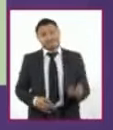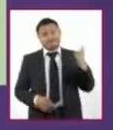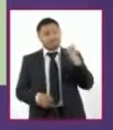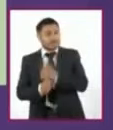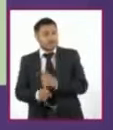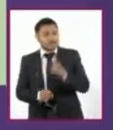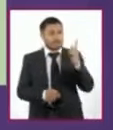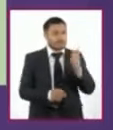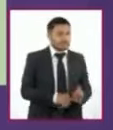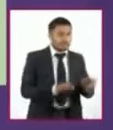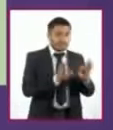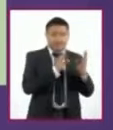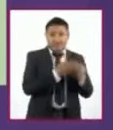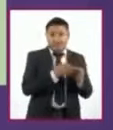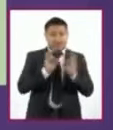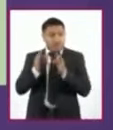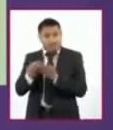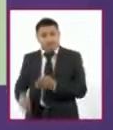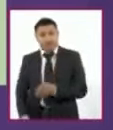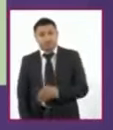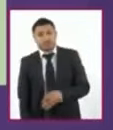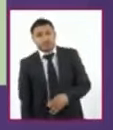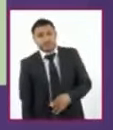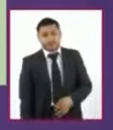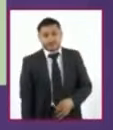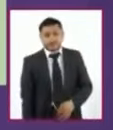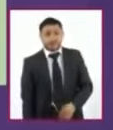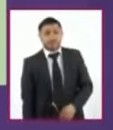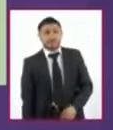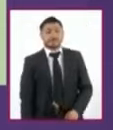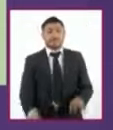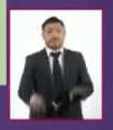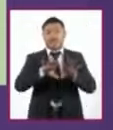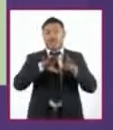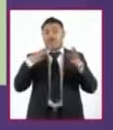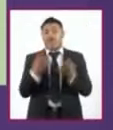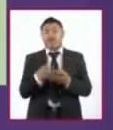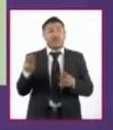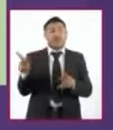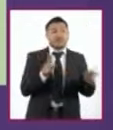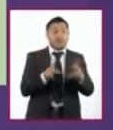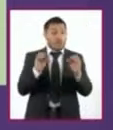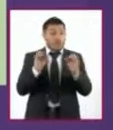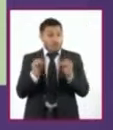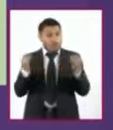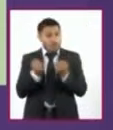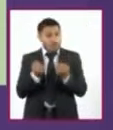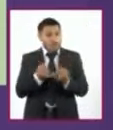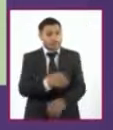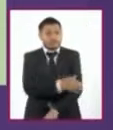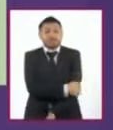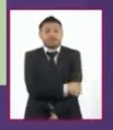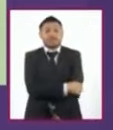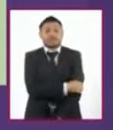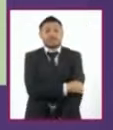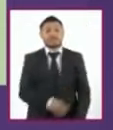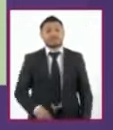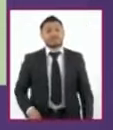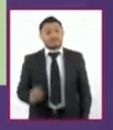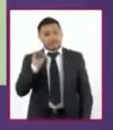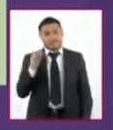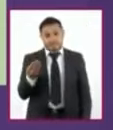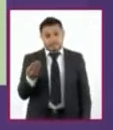si la figura que se formará cuando se unan será un círculo parecido o igual al original. Por